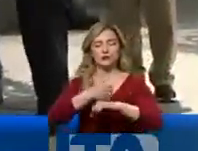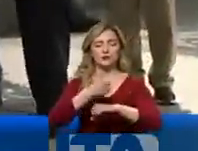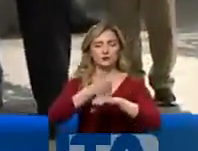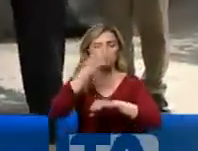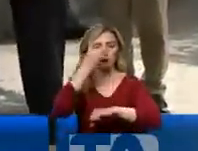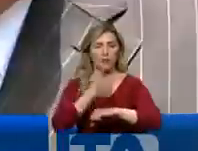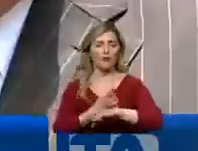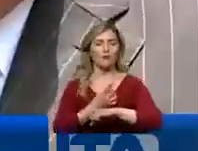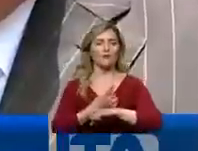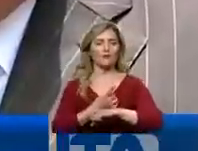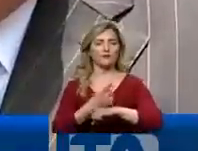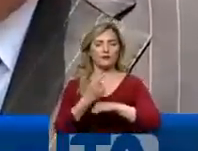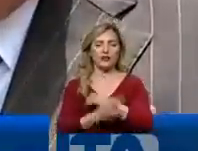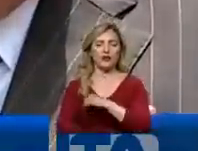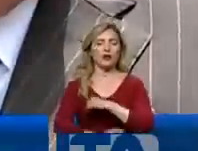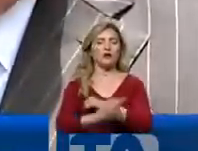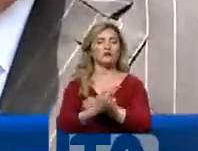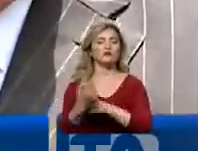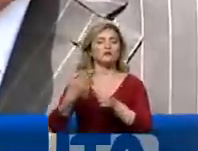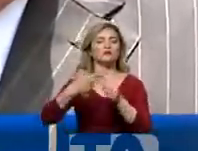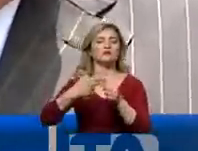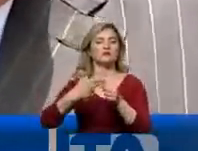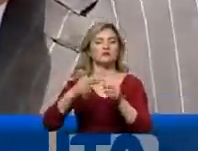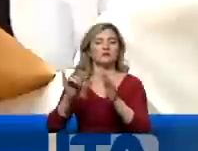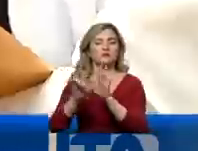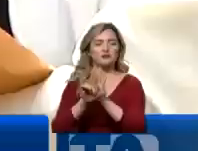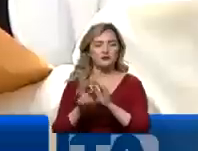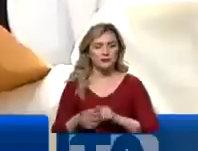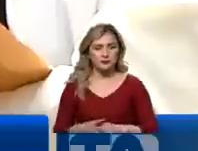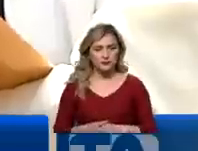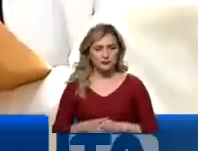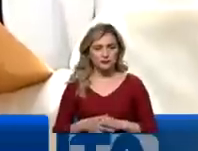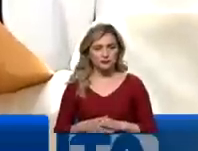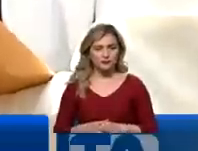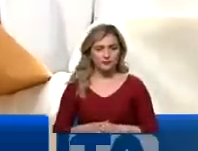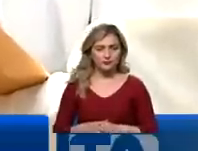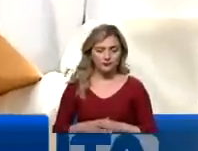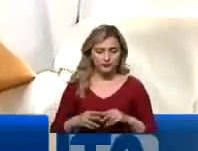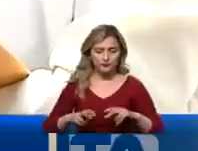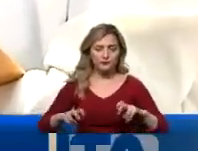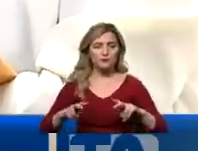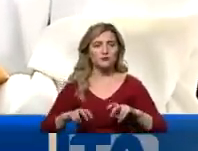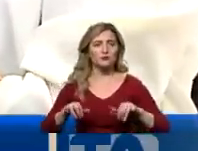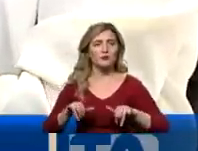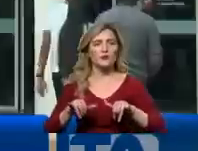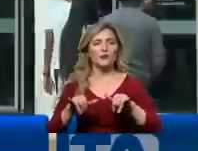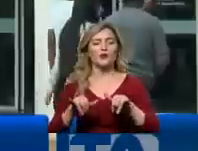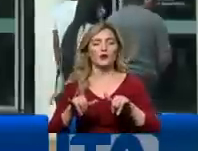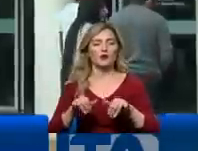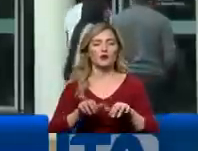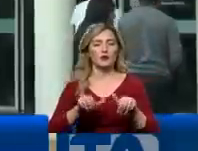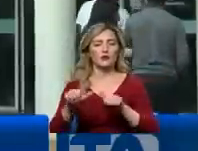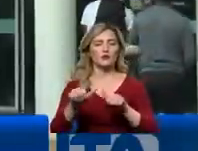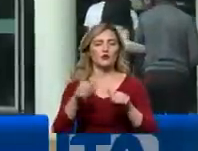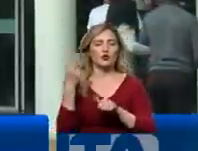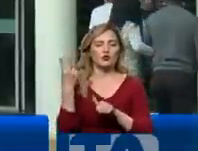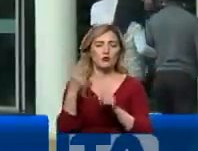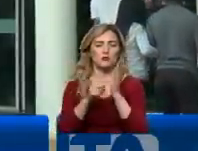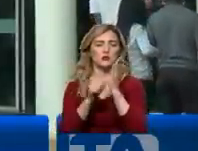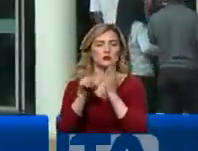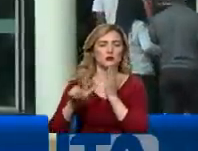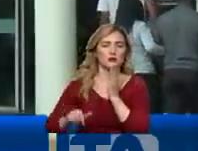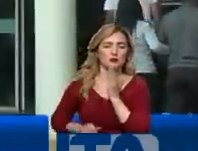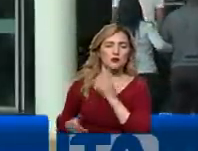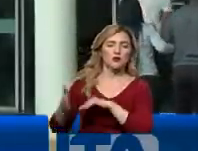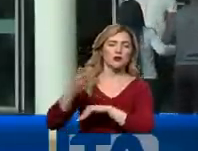que determinen los delitos e implicados en estas irregularidades, señalan que la investigación contempla dos administraciones del Ministerio de